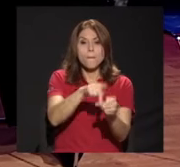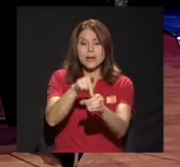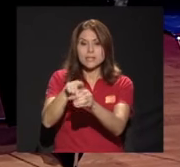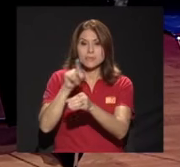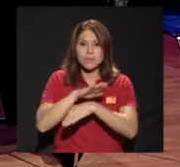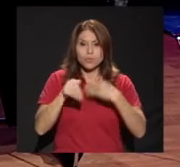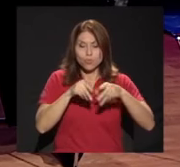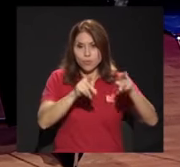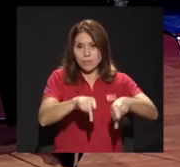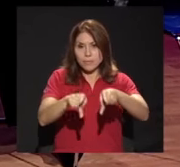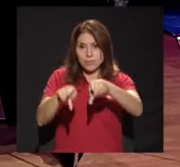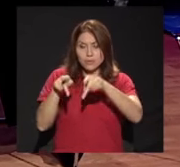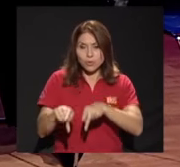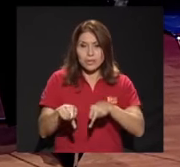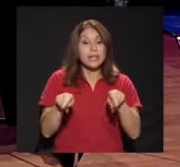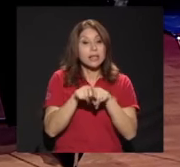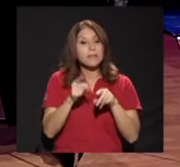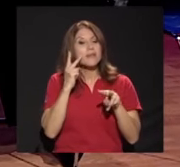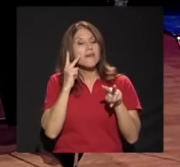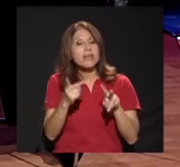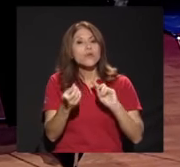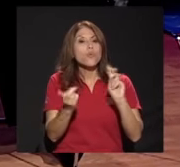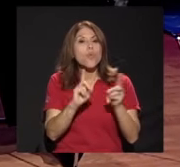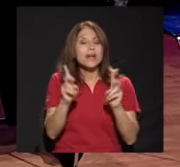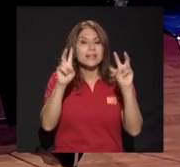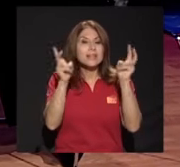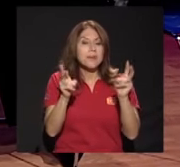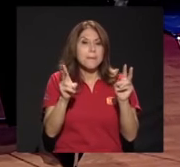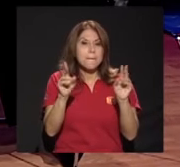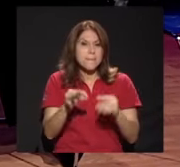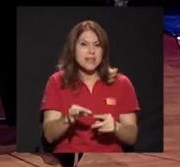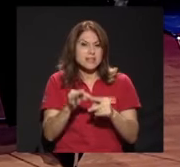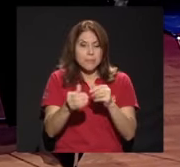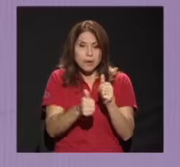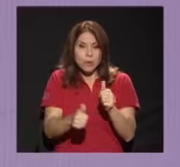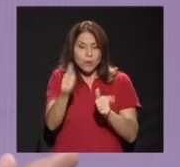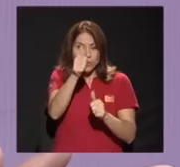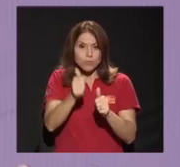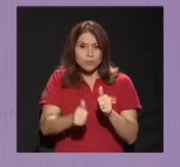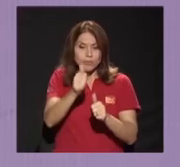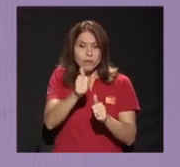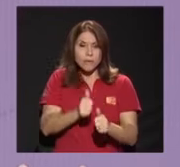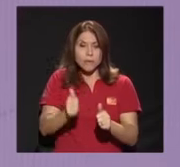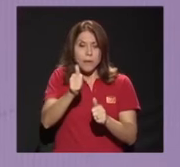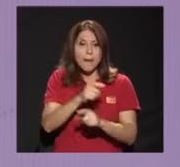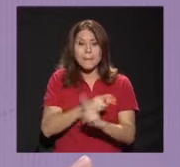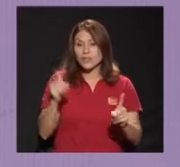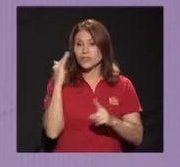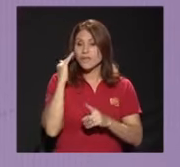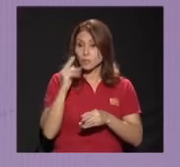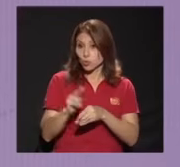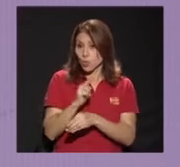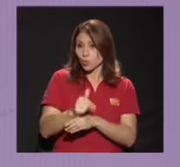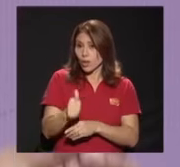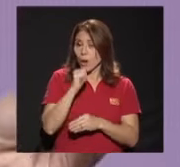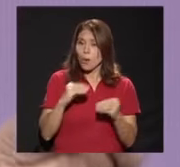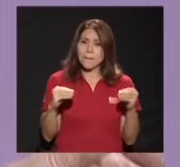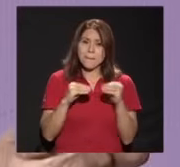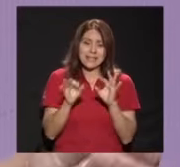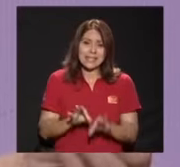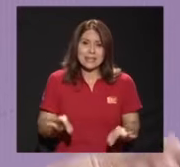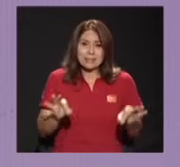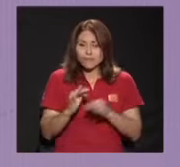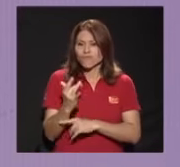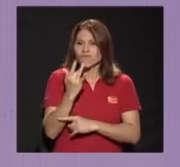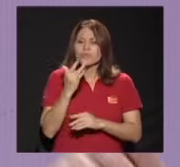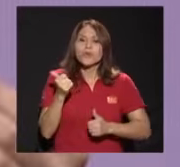establecer la prioridad de los usos, respetando siempre que el uso prioritario sobre cualquier otro va a ser precisamente el derecho